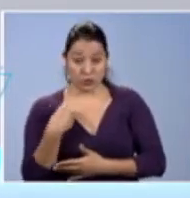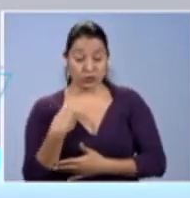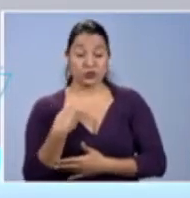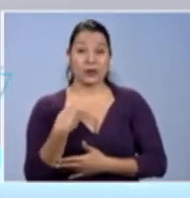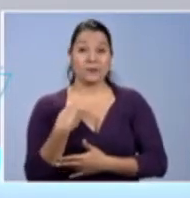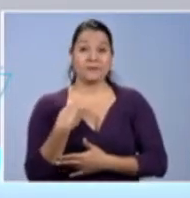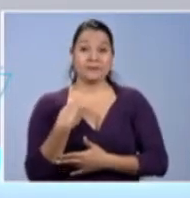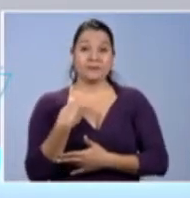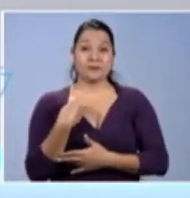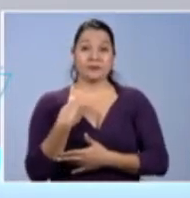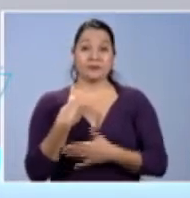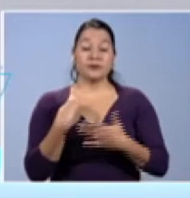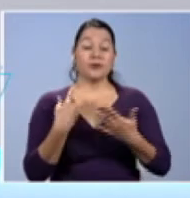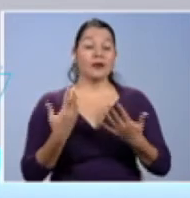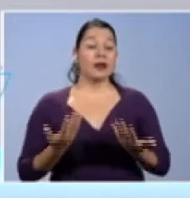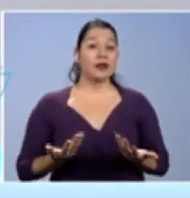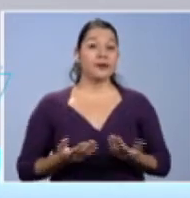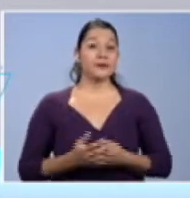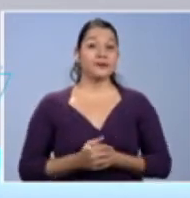expectativas de empleo,